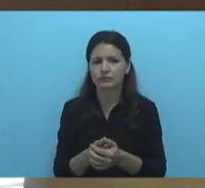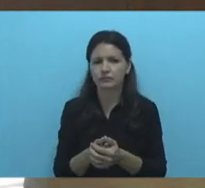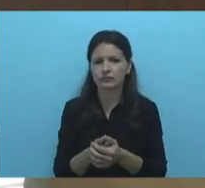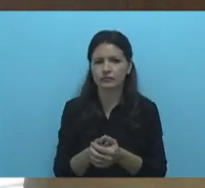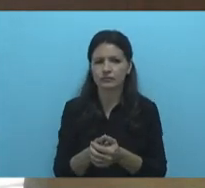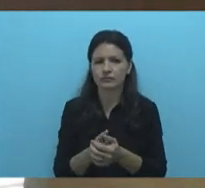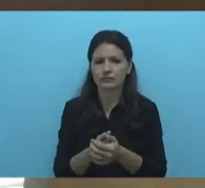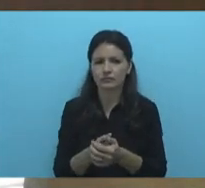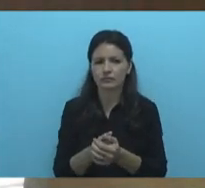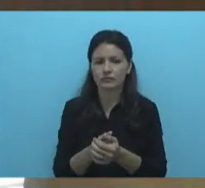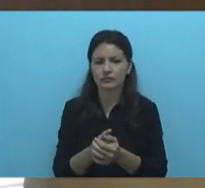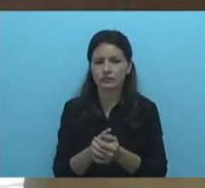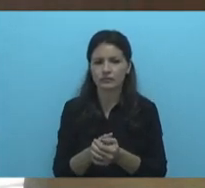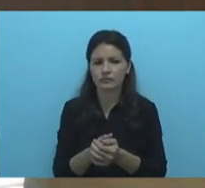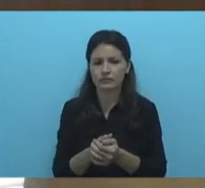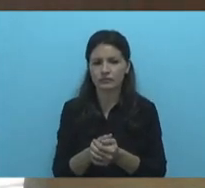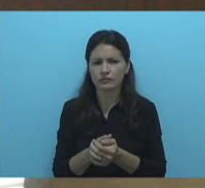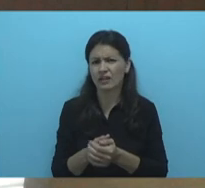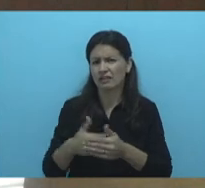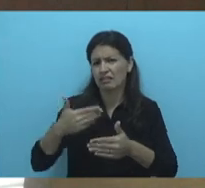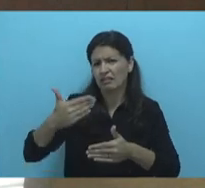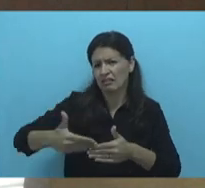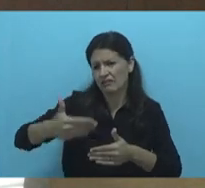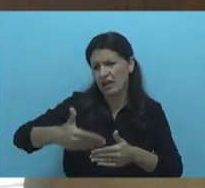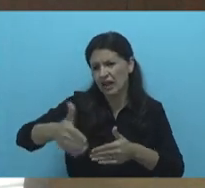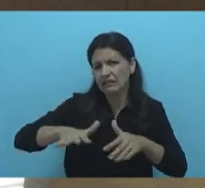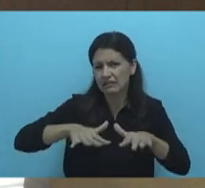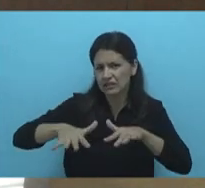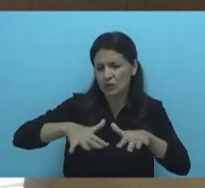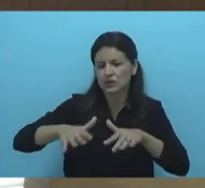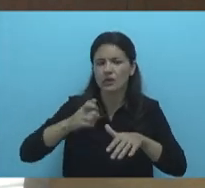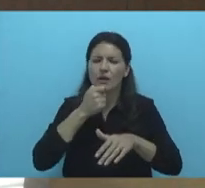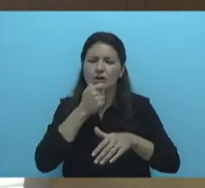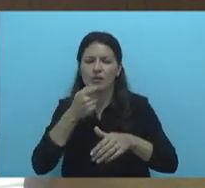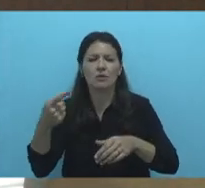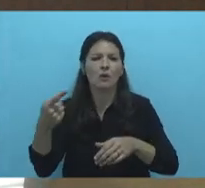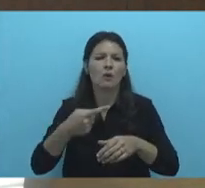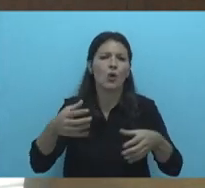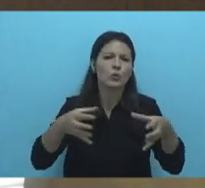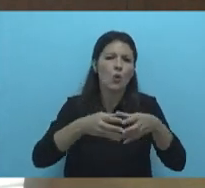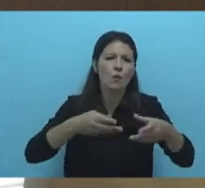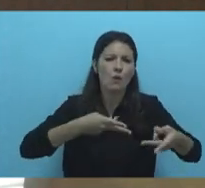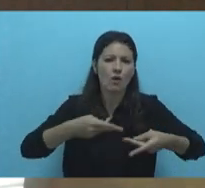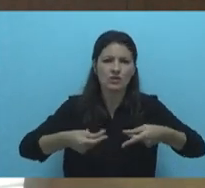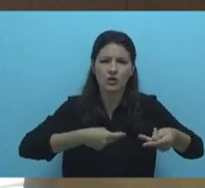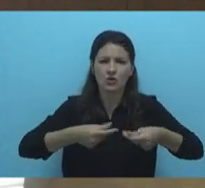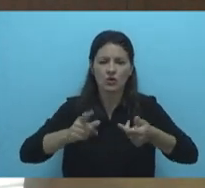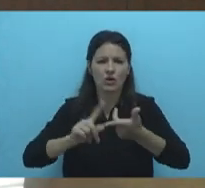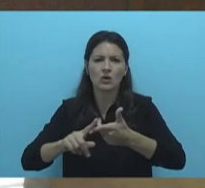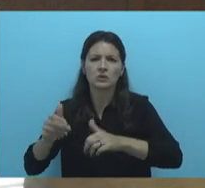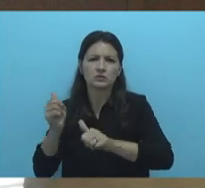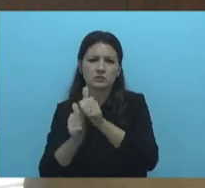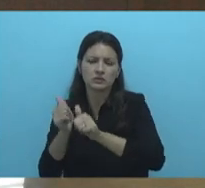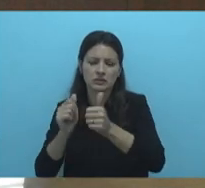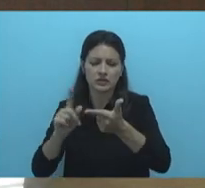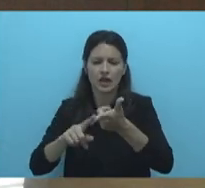periodismo, hay una sucesión de hechos contra comerciantes, contra empresarios, contra estaciones